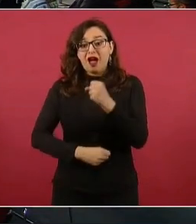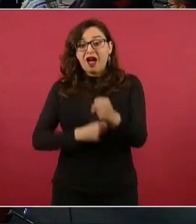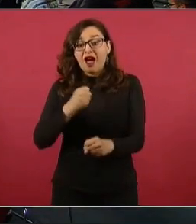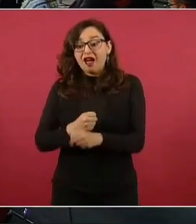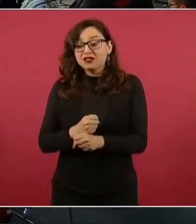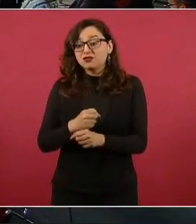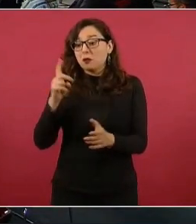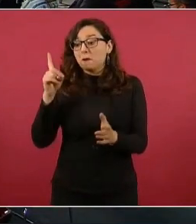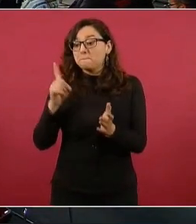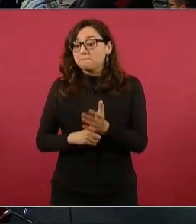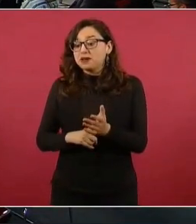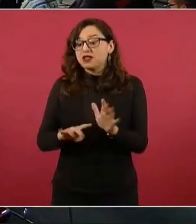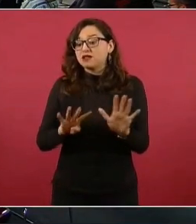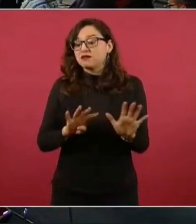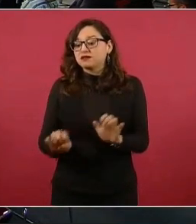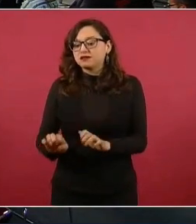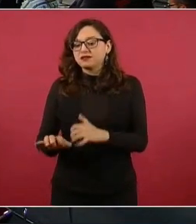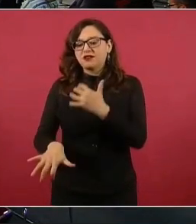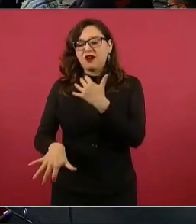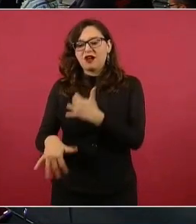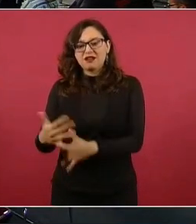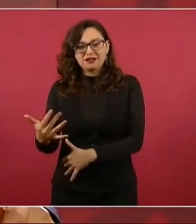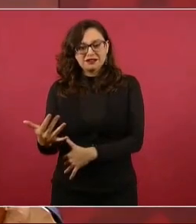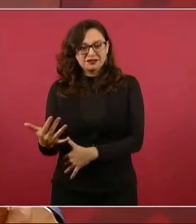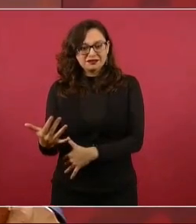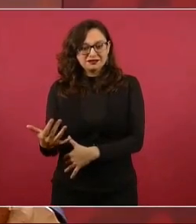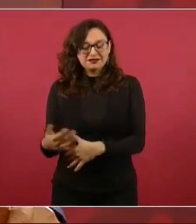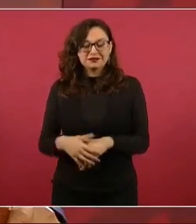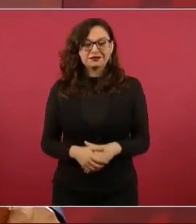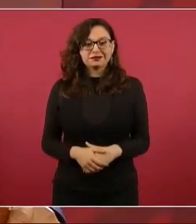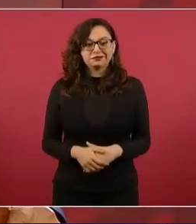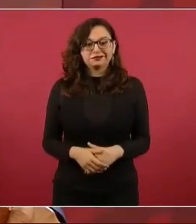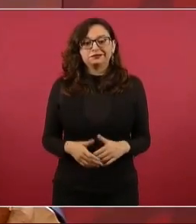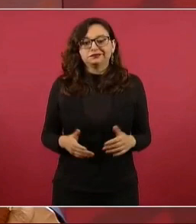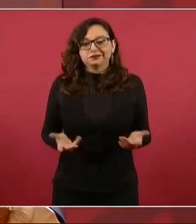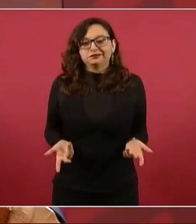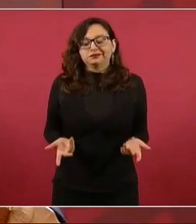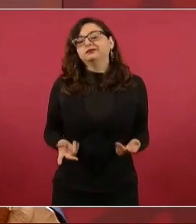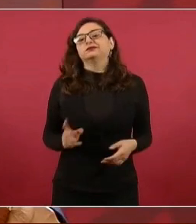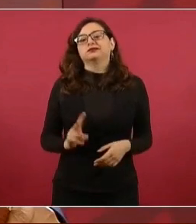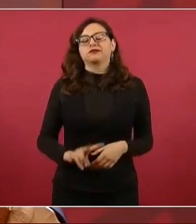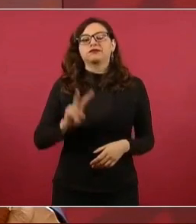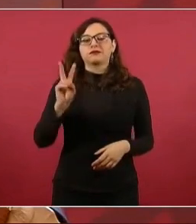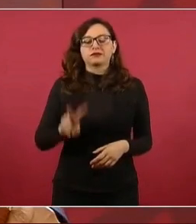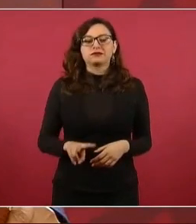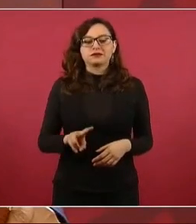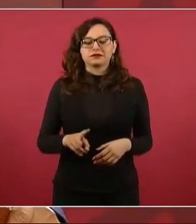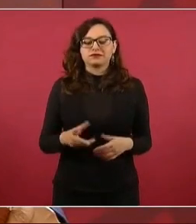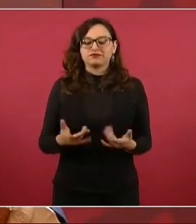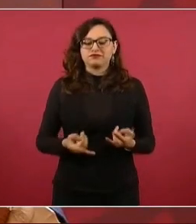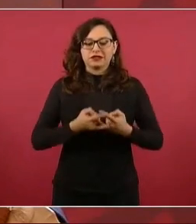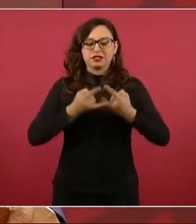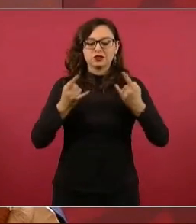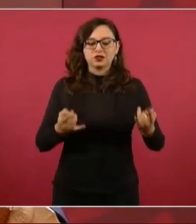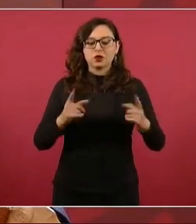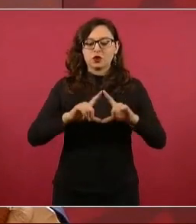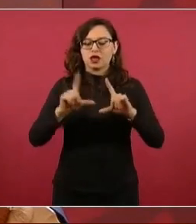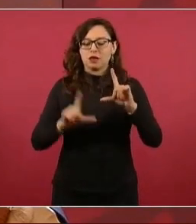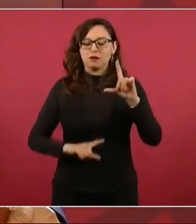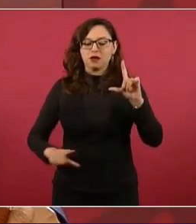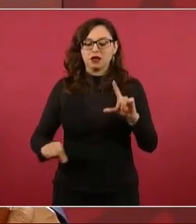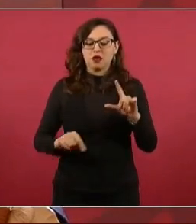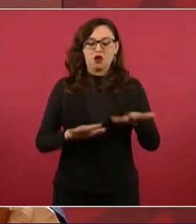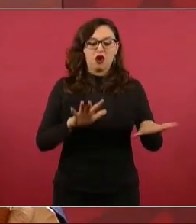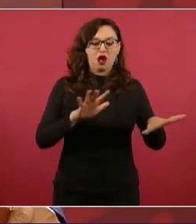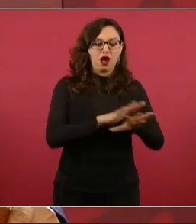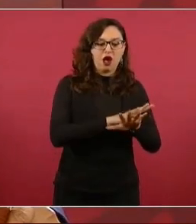1915. Por eso la revolución fue muy profunda. De las 3 transformaciones, la